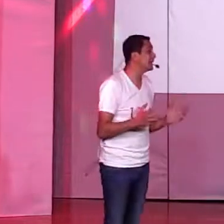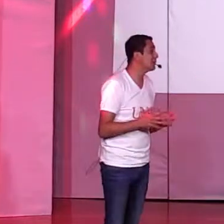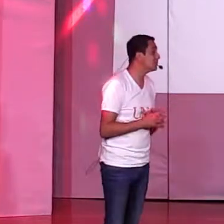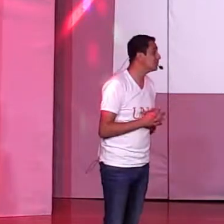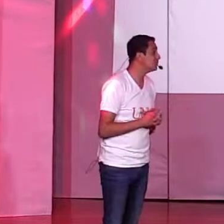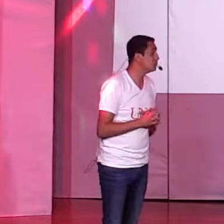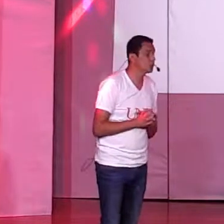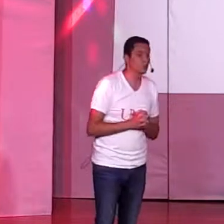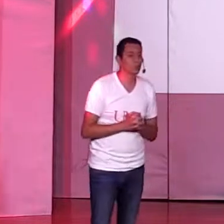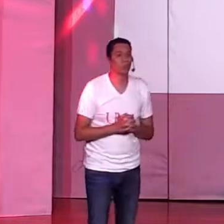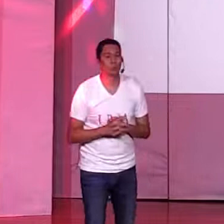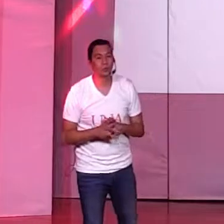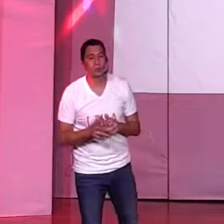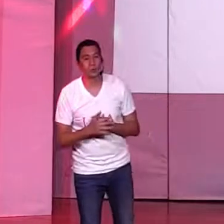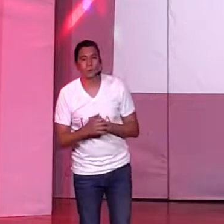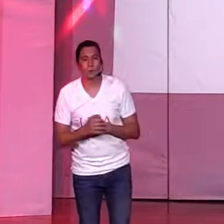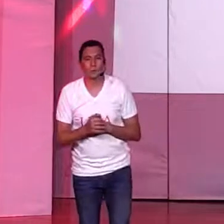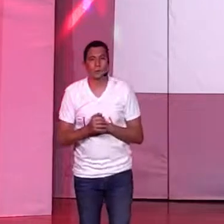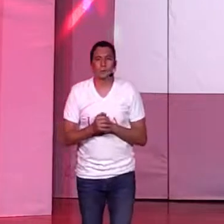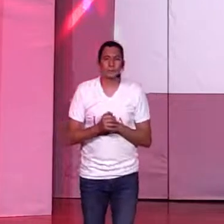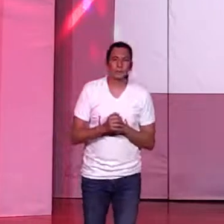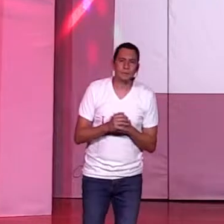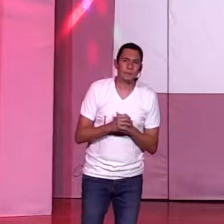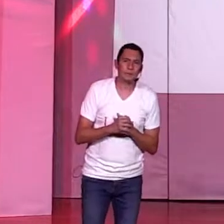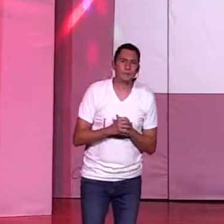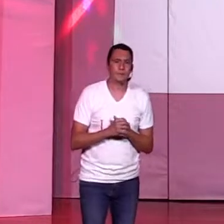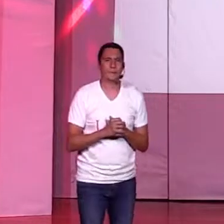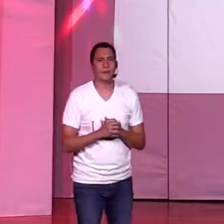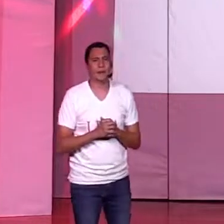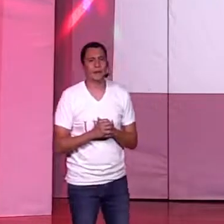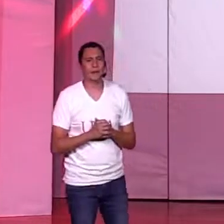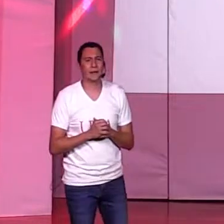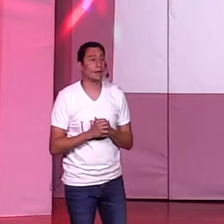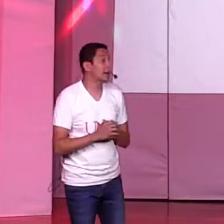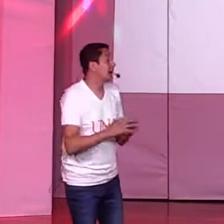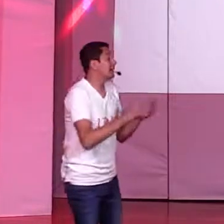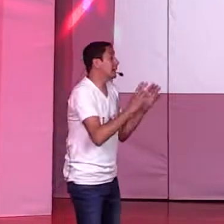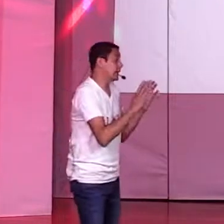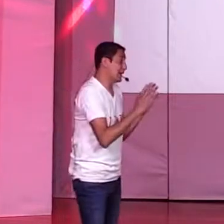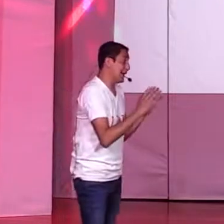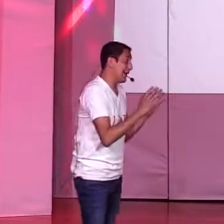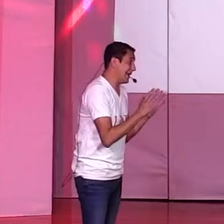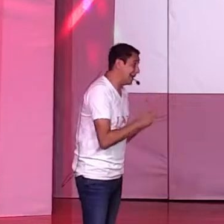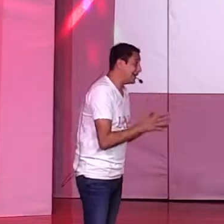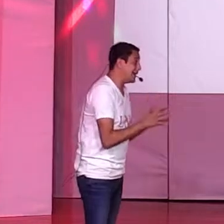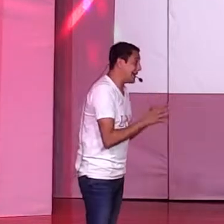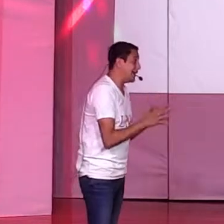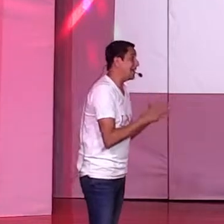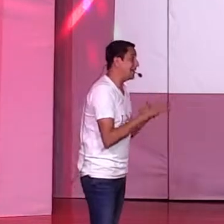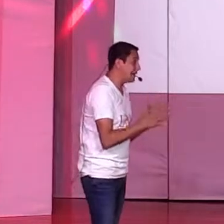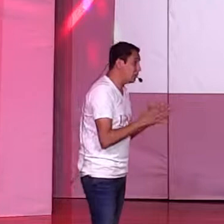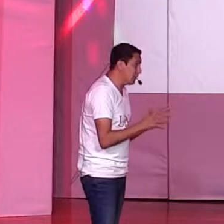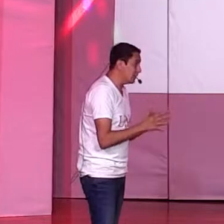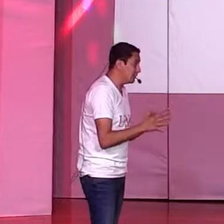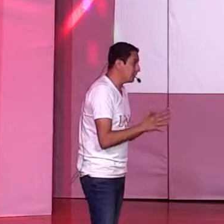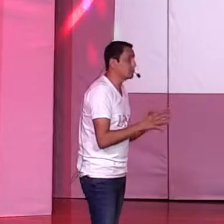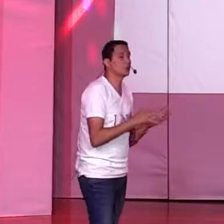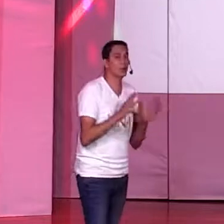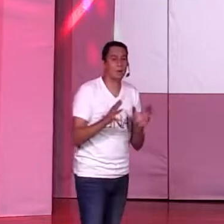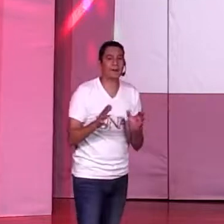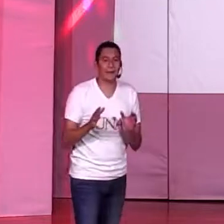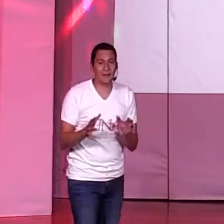¿Y en financiero? Y en financiero todo lo referente a los pagos y a los créditos, ¿verdad?, que es muy importante, grabaciones también. En la